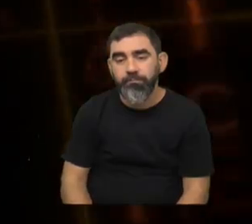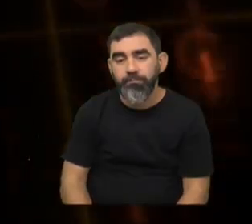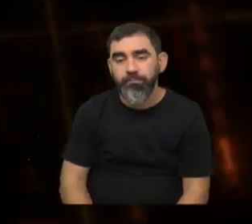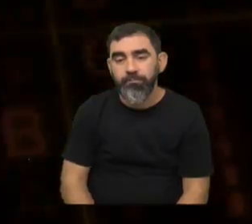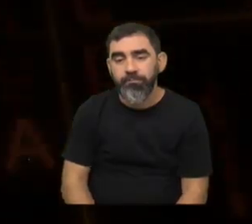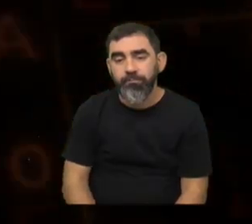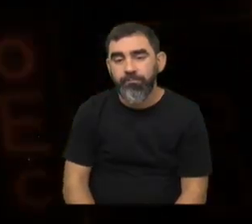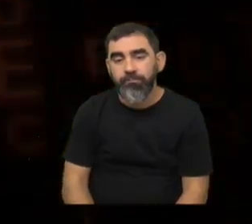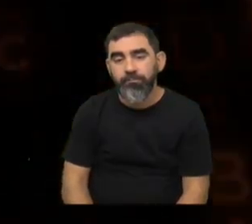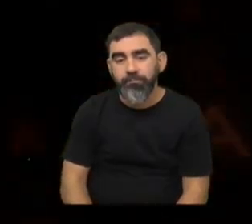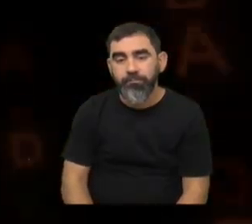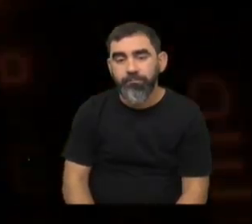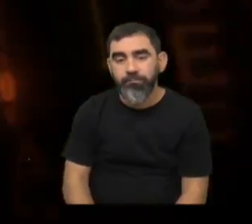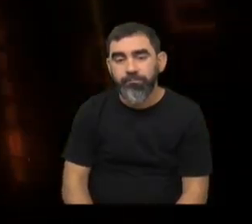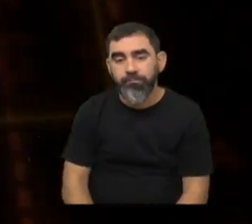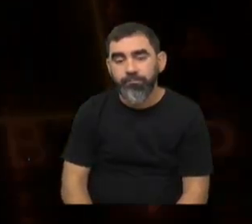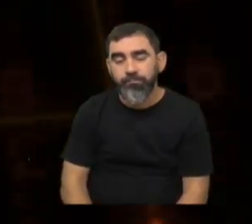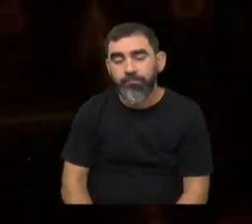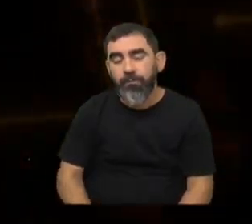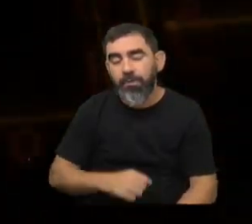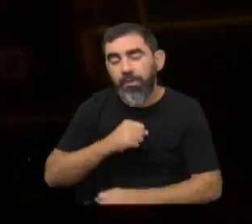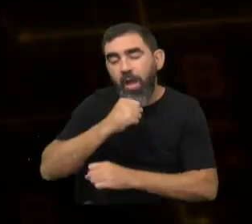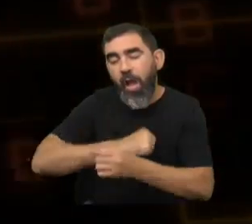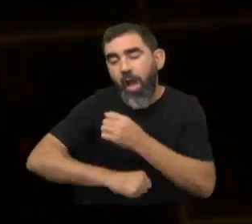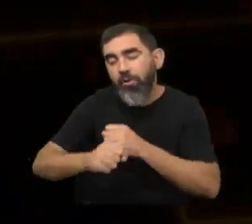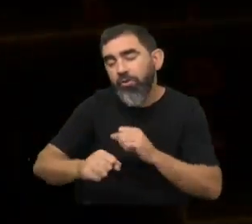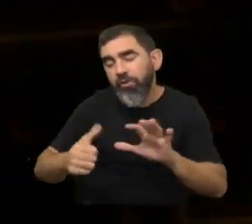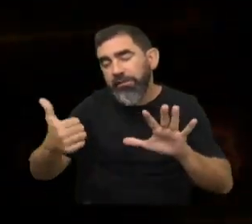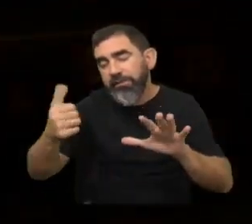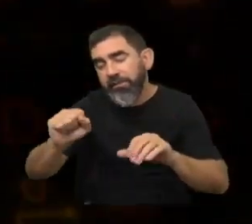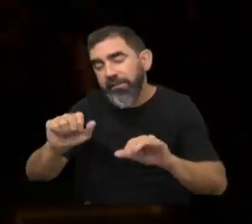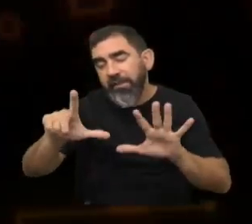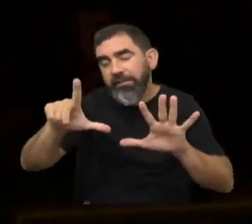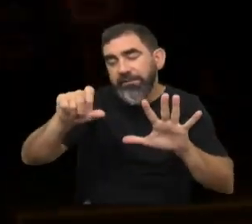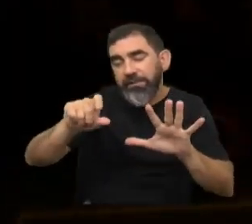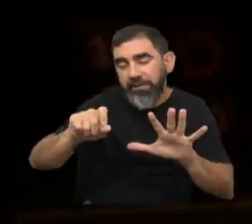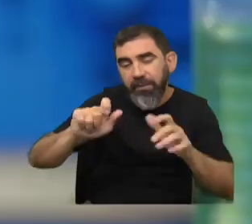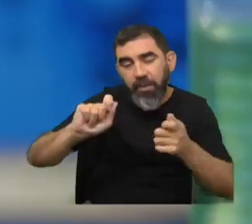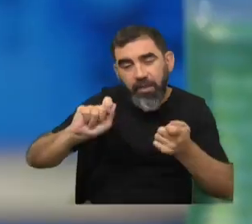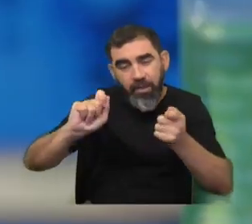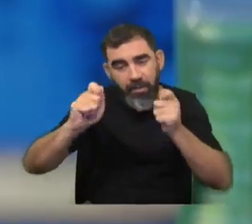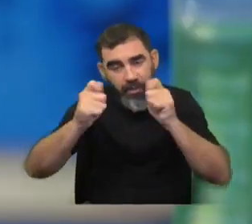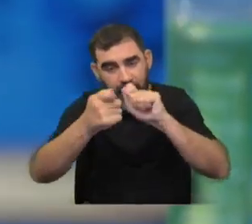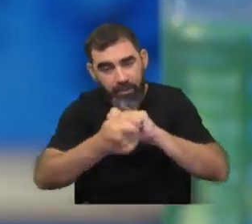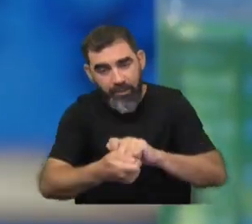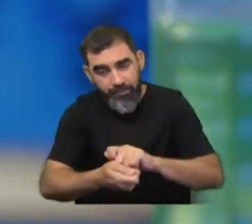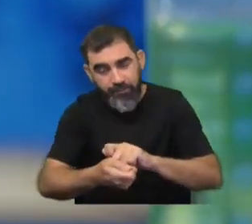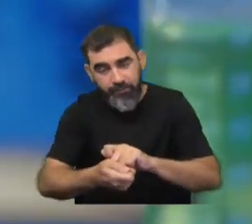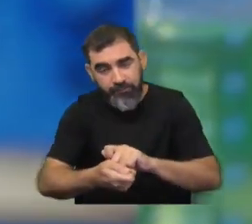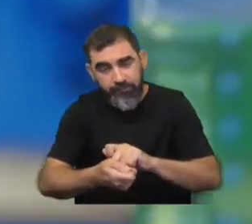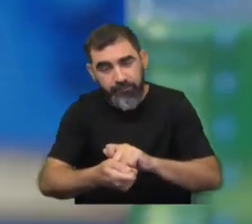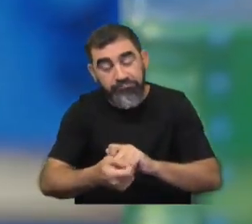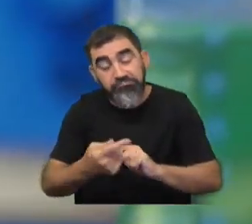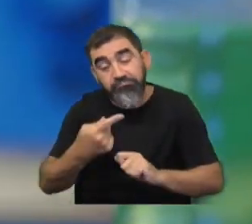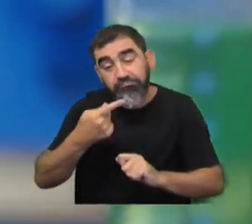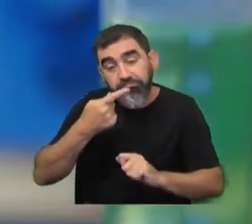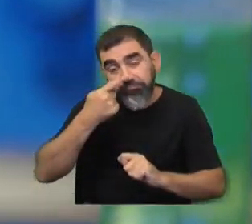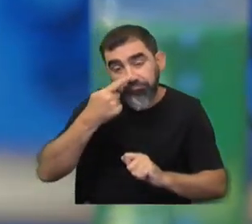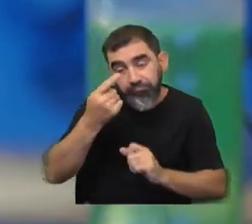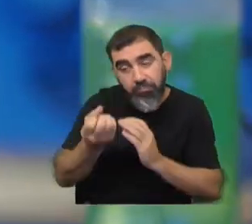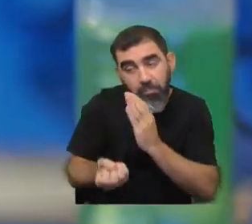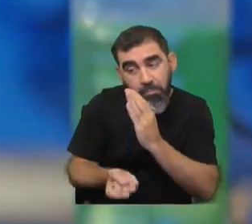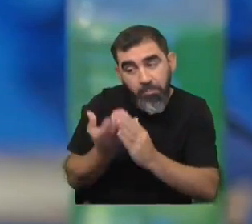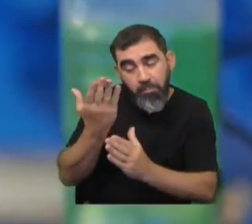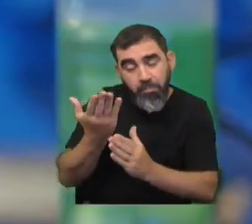A partir de la década de los 60 o de los 70, eso comienza a cambiar y surge un interés